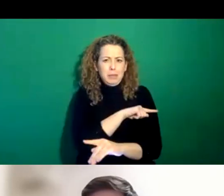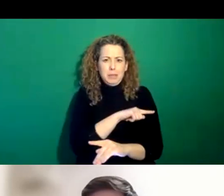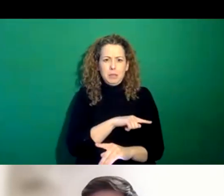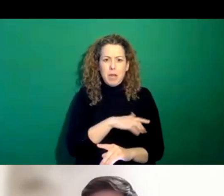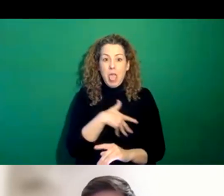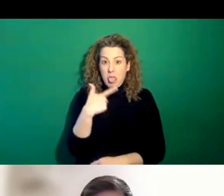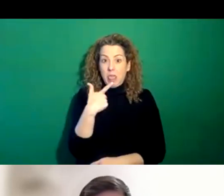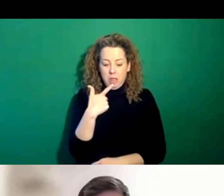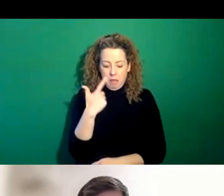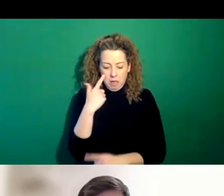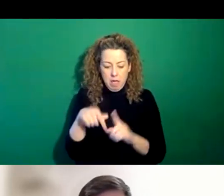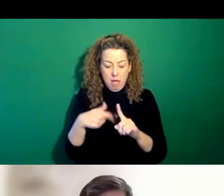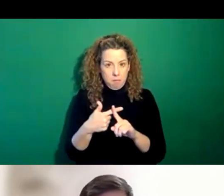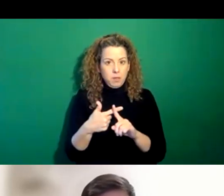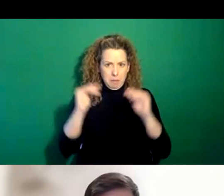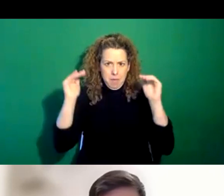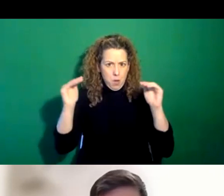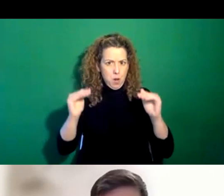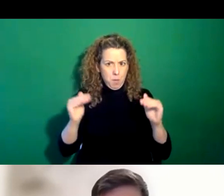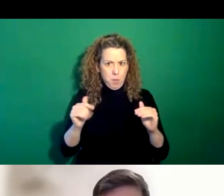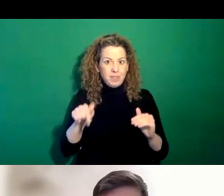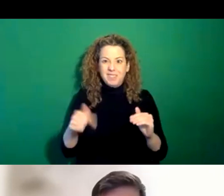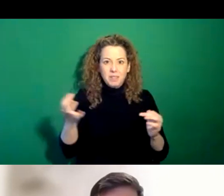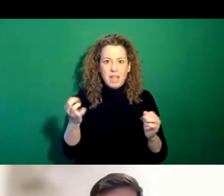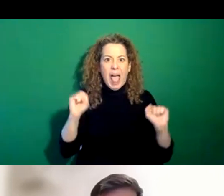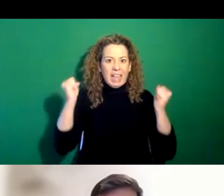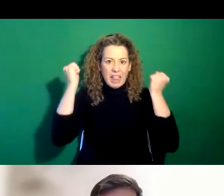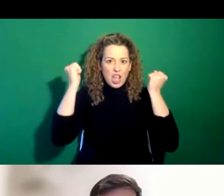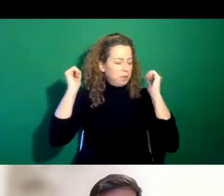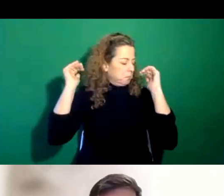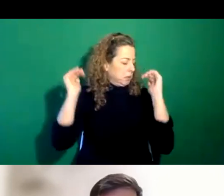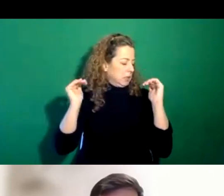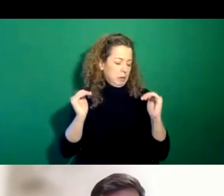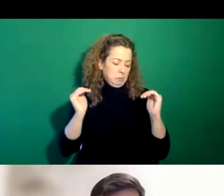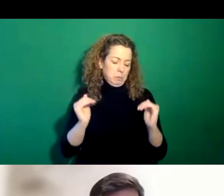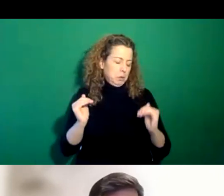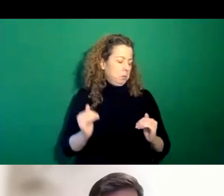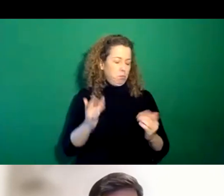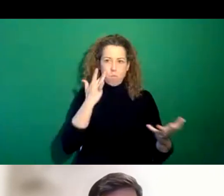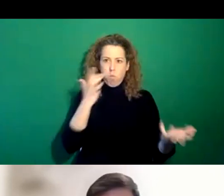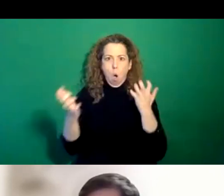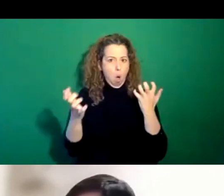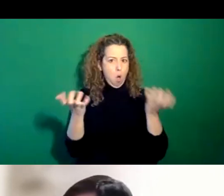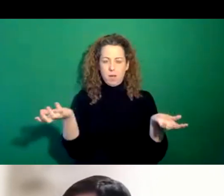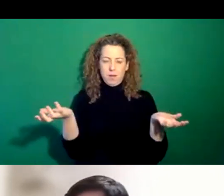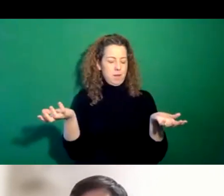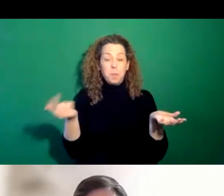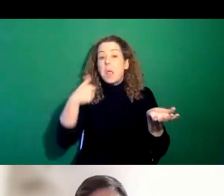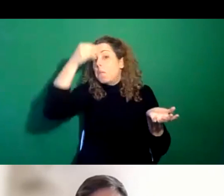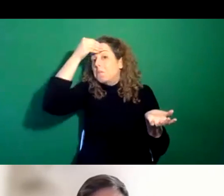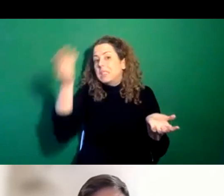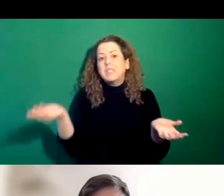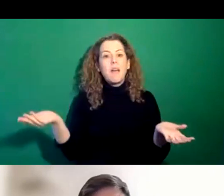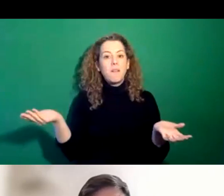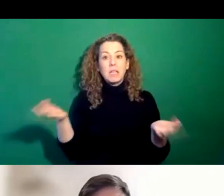disminuyeron considerablemente y han disminuido considerablemente las agitaciones. Al final nos dábamos cuenta, claro, creíamos que era lo